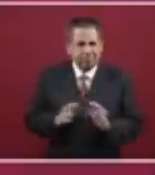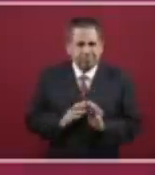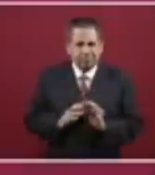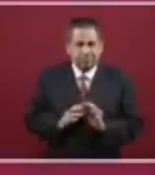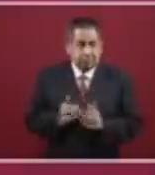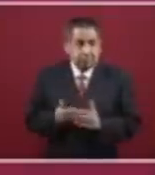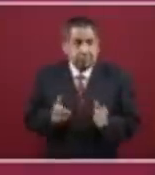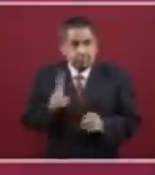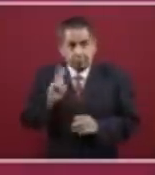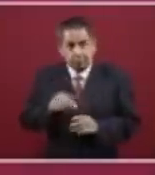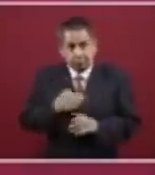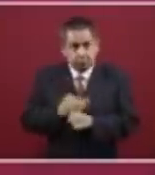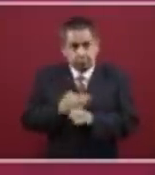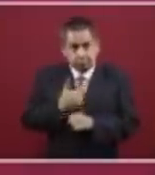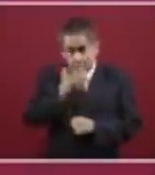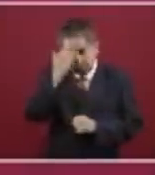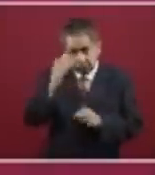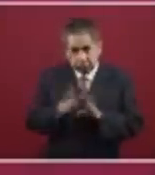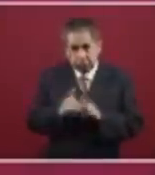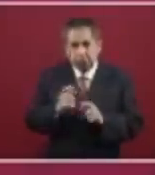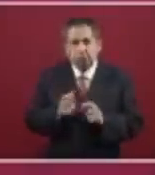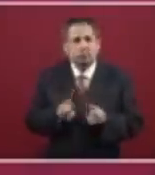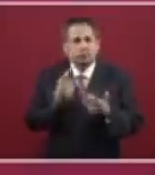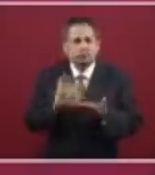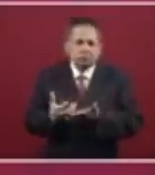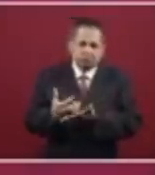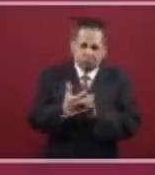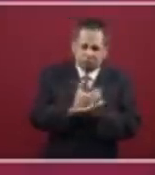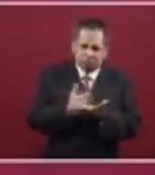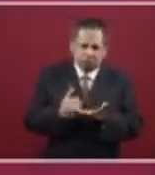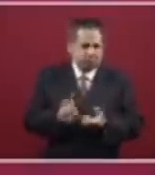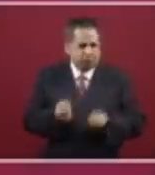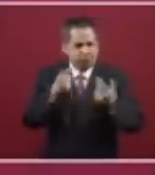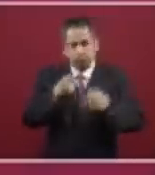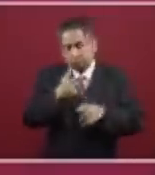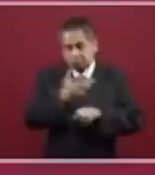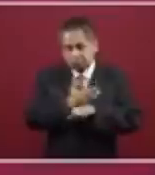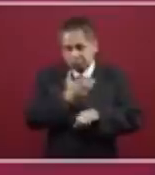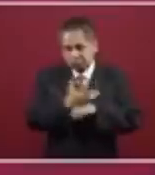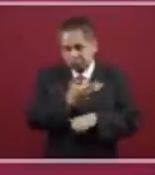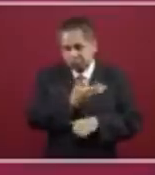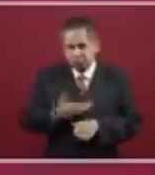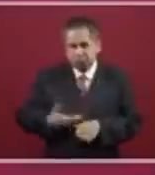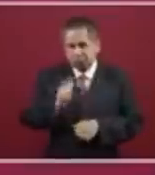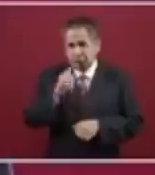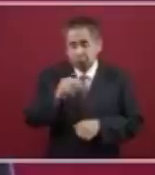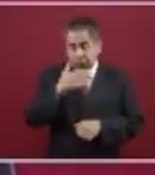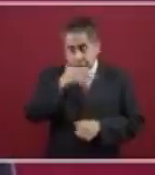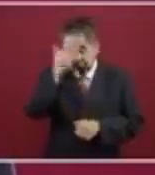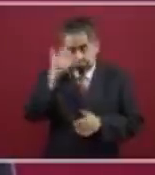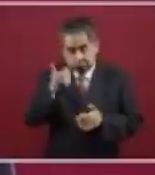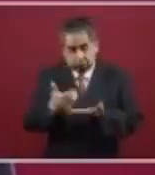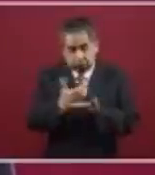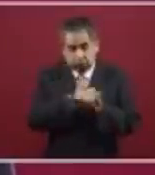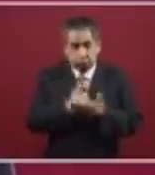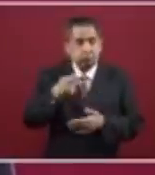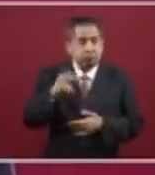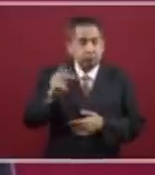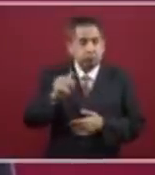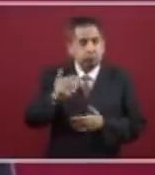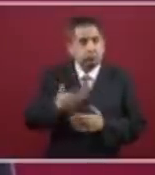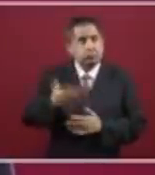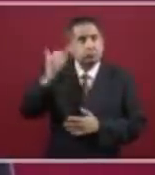sé cuánto esté recibiendo el presidente Trump, pero antes